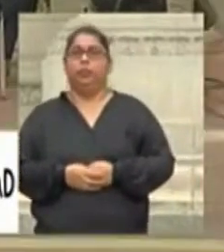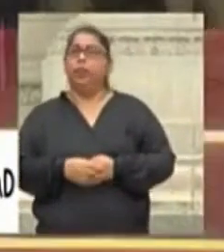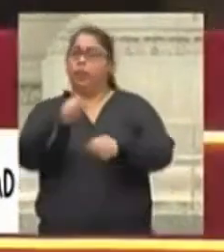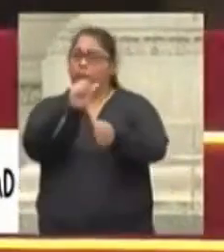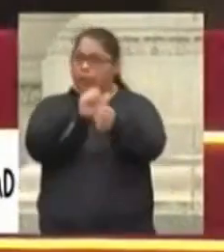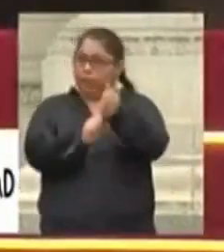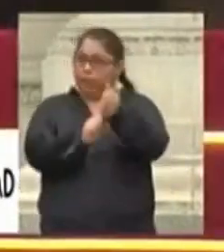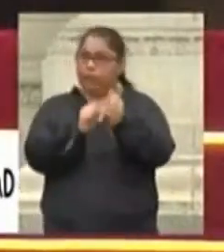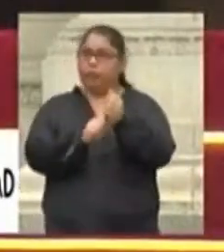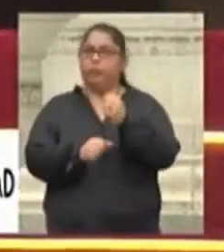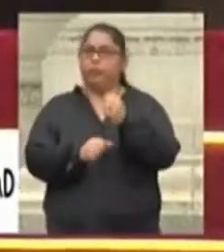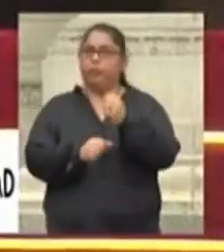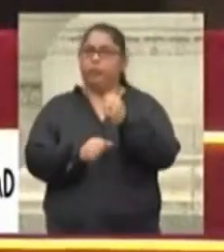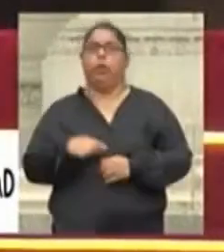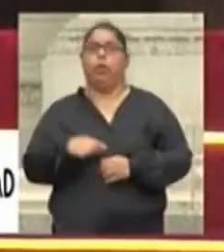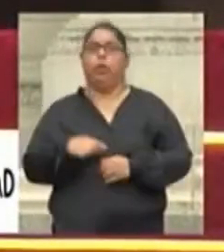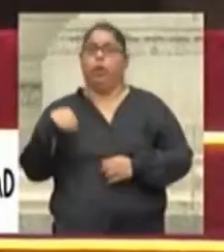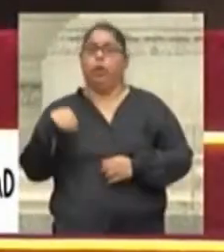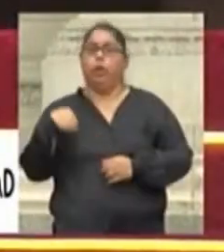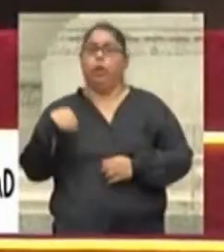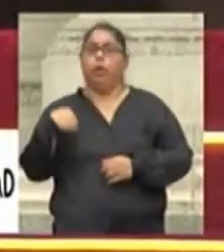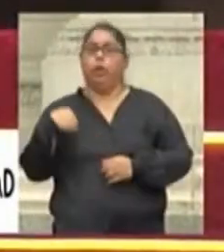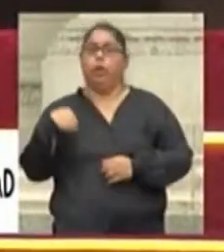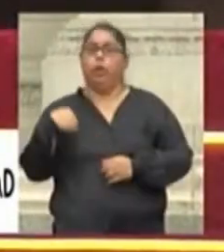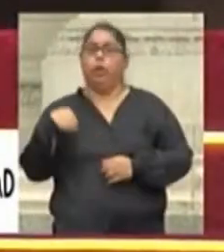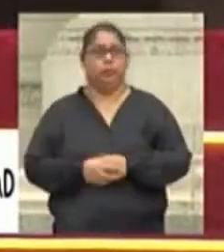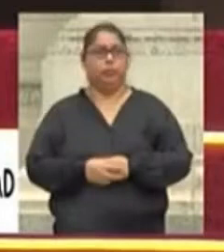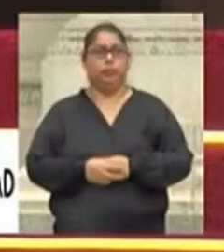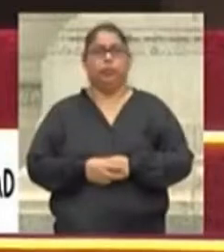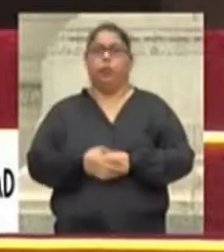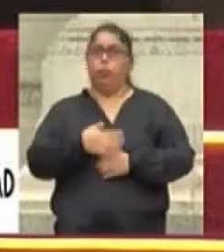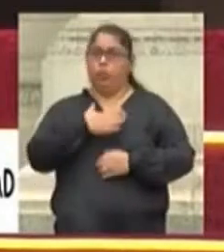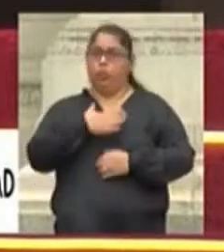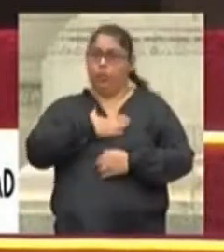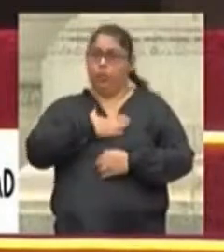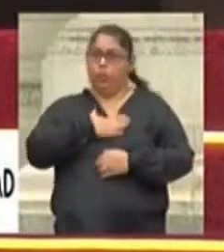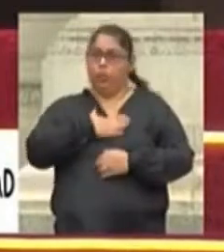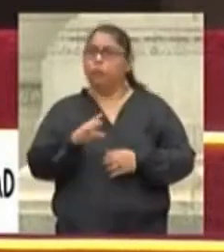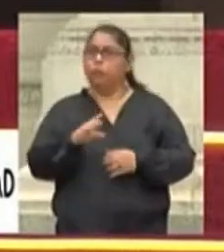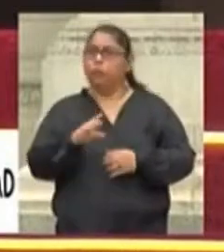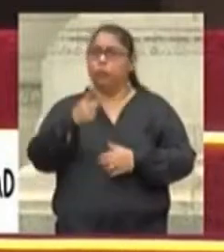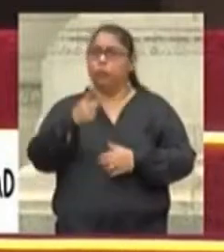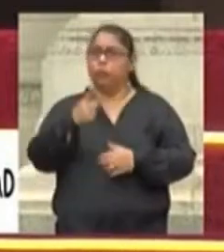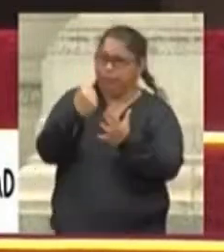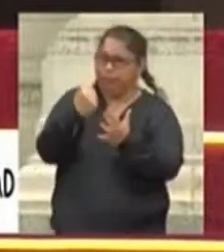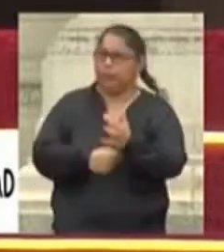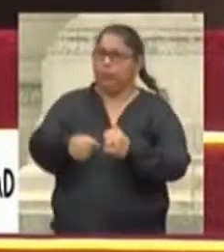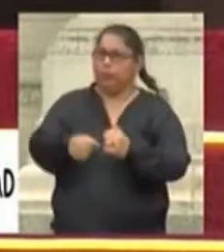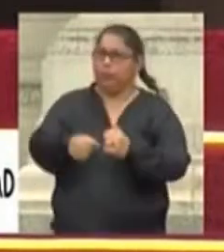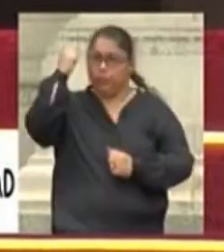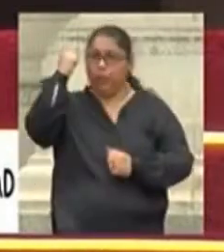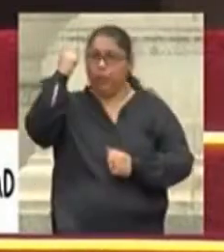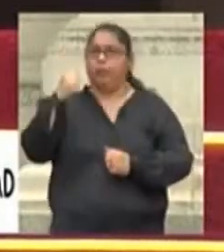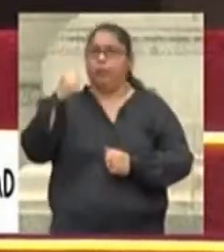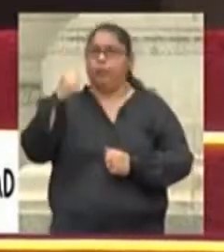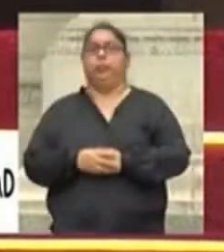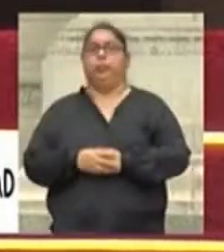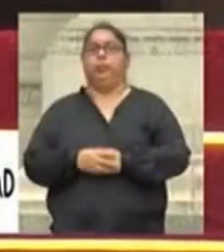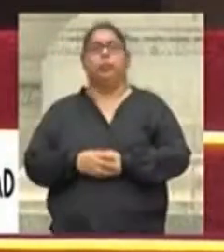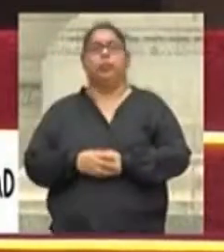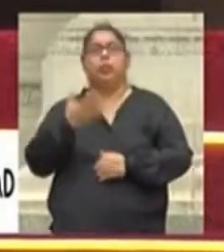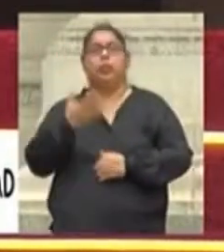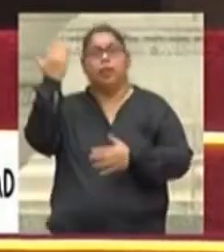queridos hermanos compañeros cuando nosotros enarbolamos una lucha por un derecho constitucional